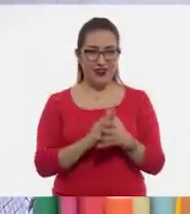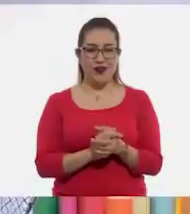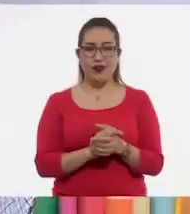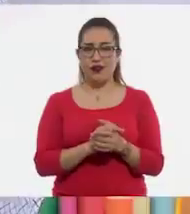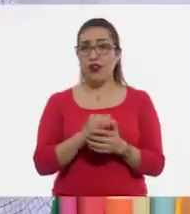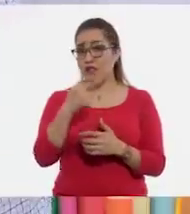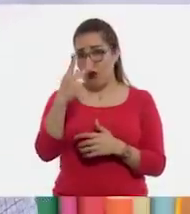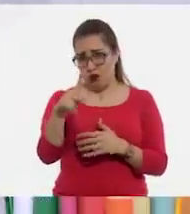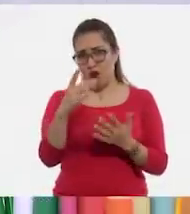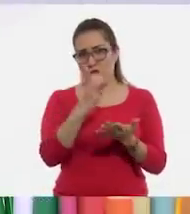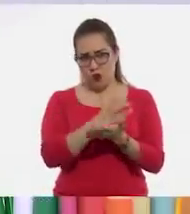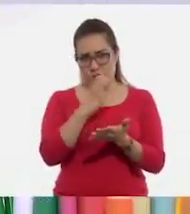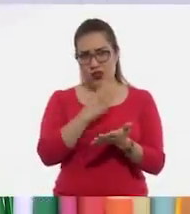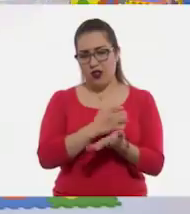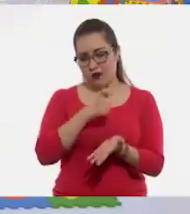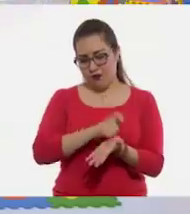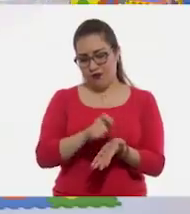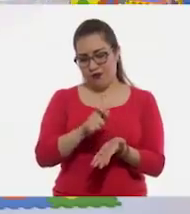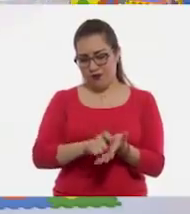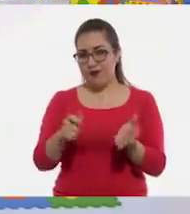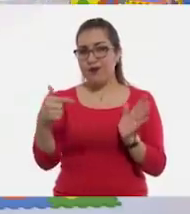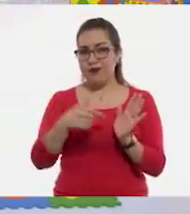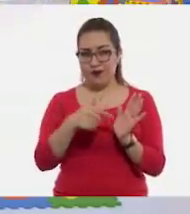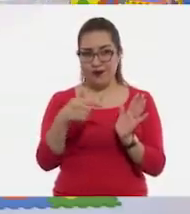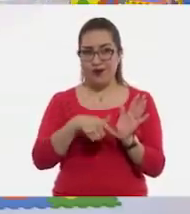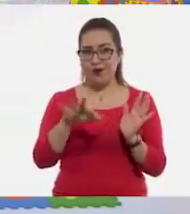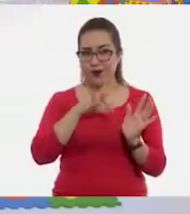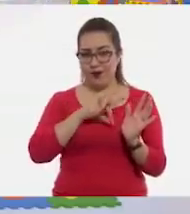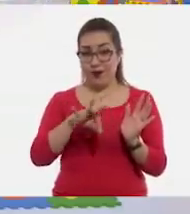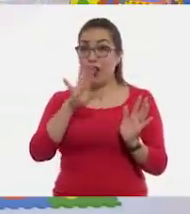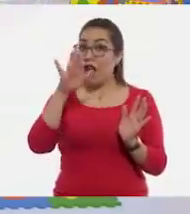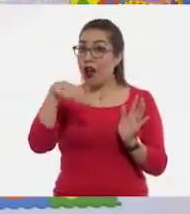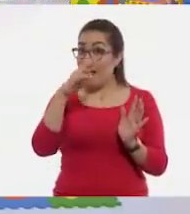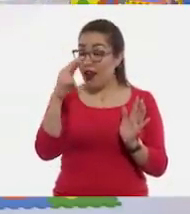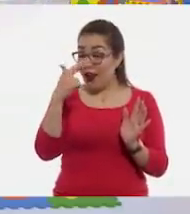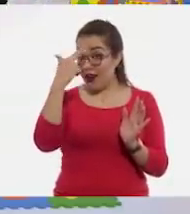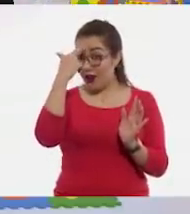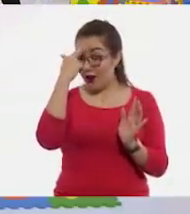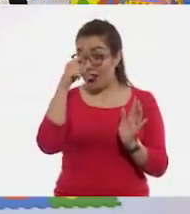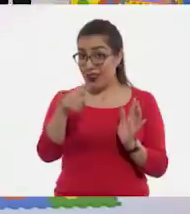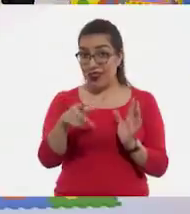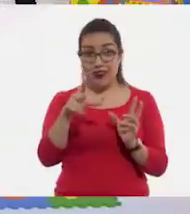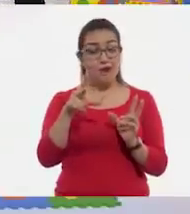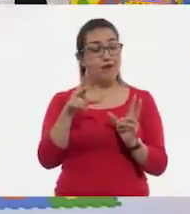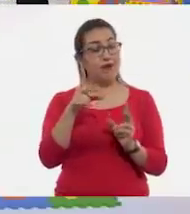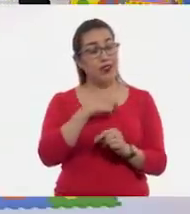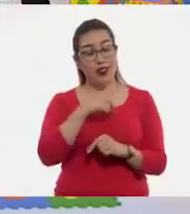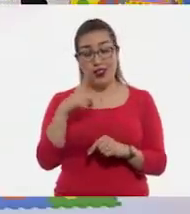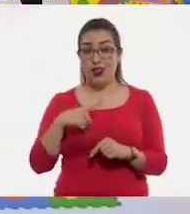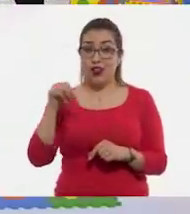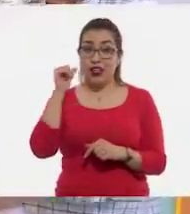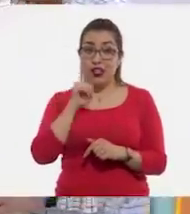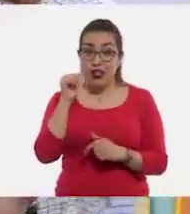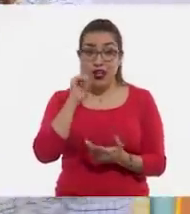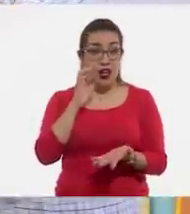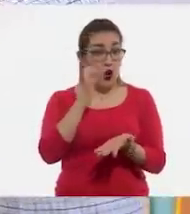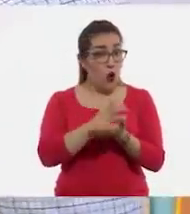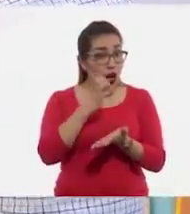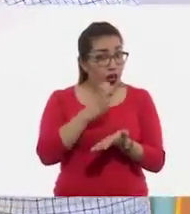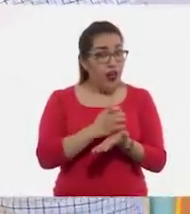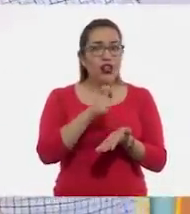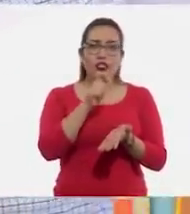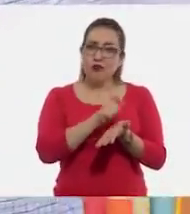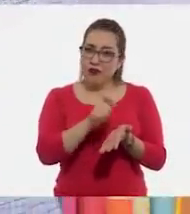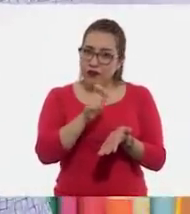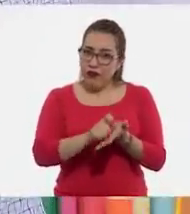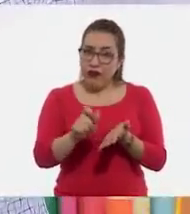Exactamente, ¿no? Lo están haciendo en su libreta. Muy bien, recuerden que no puede faltar la libreta en clase para que vayan haciendo